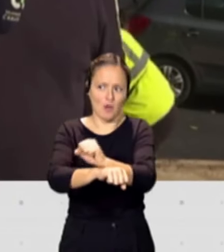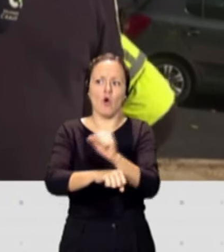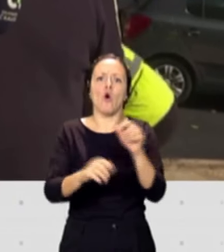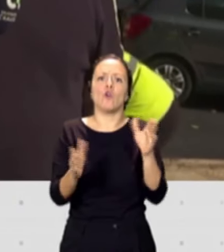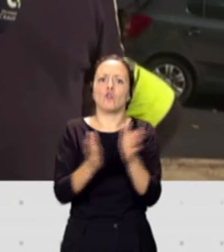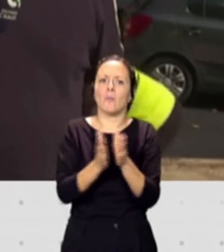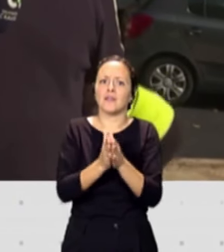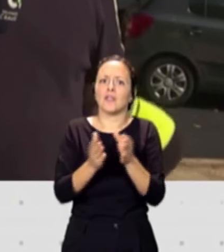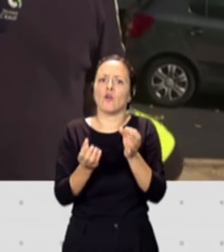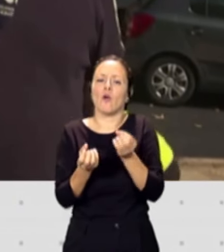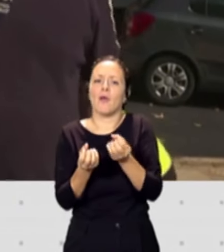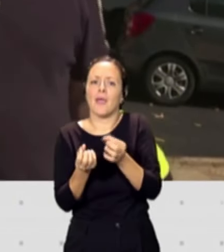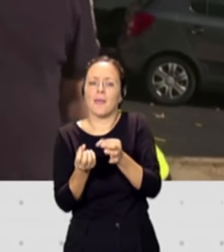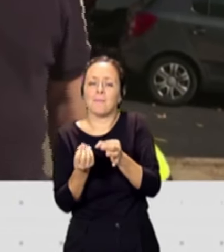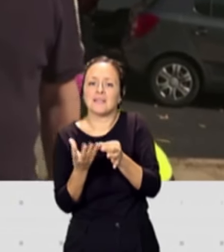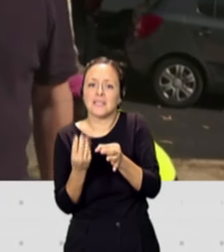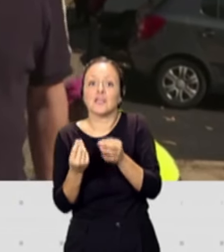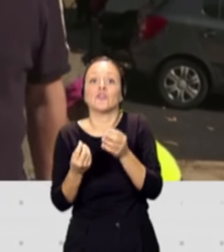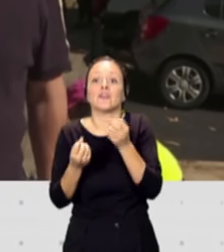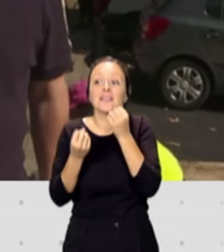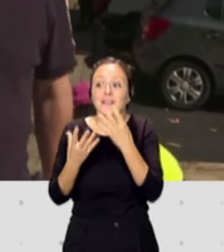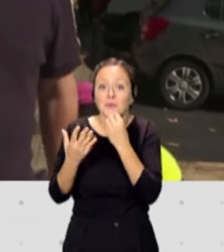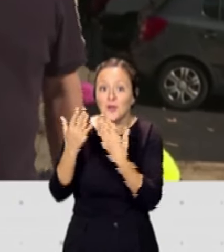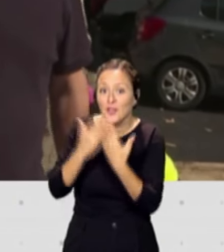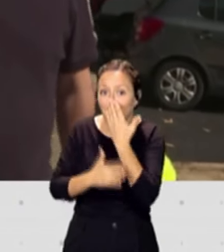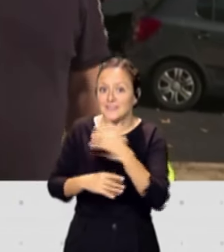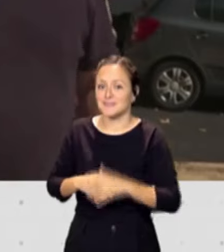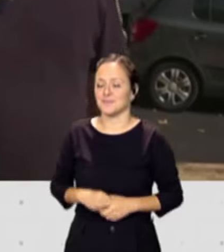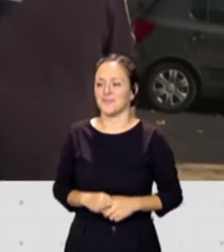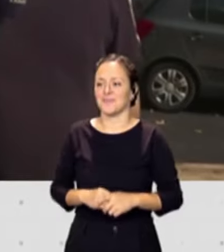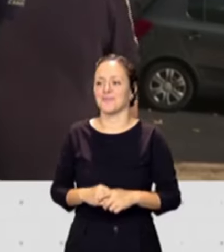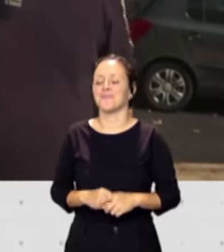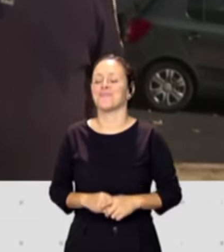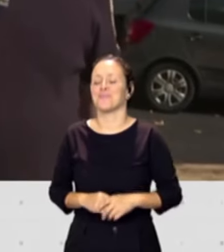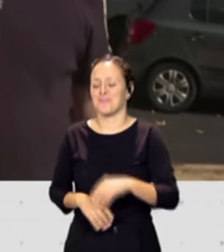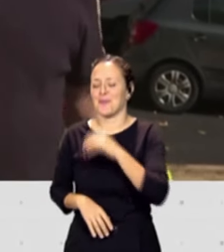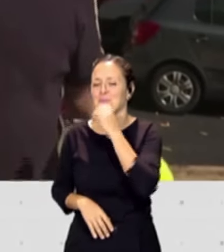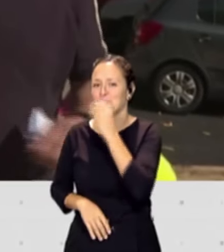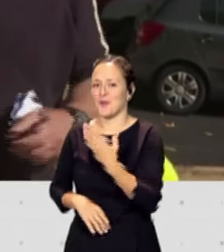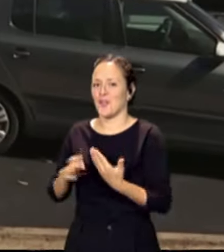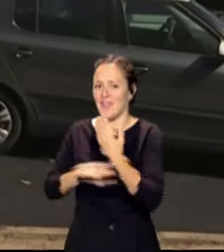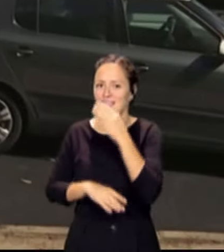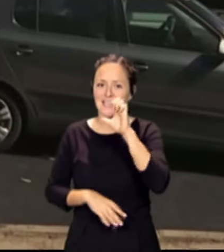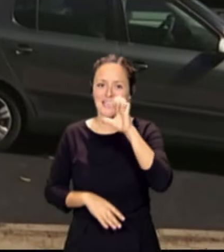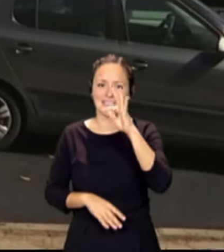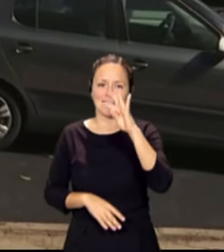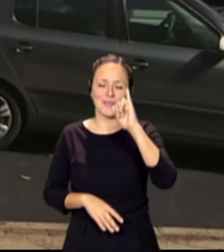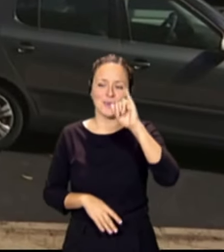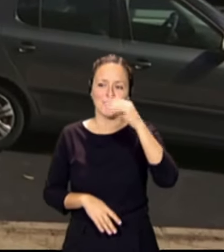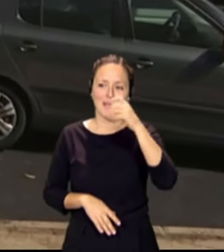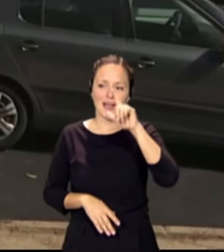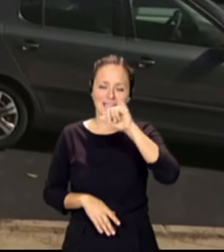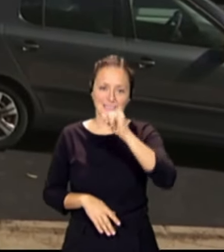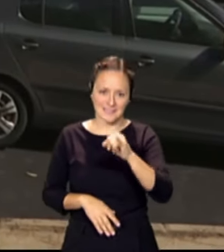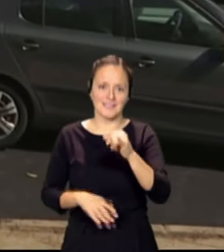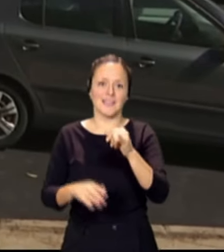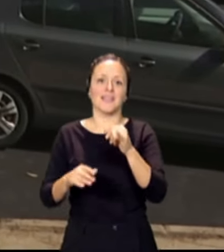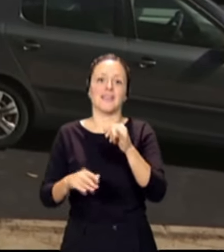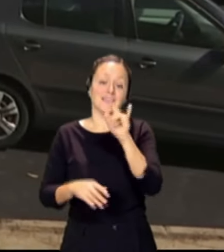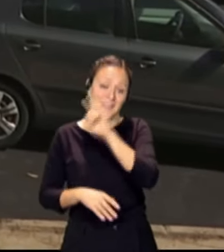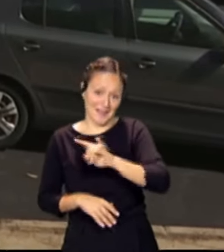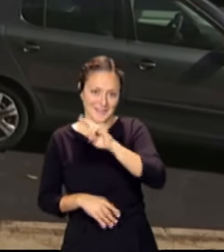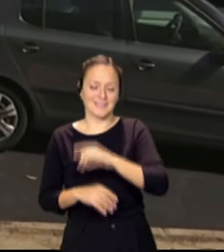qué tal Buenos días bu Buenos días estivales Buenos días Canarias sí nos encontramos en balsequillo este municipio de